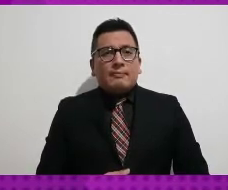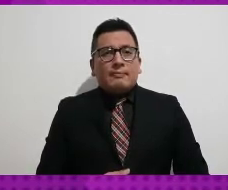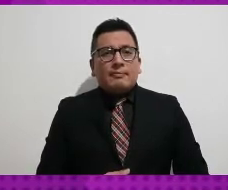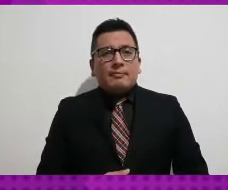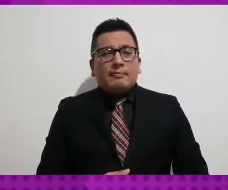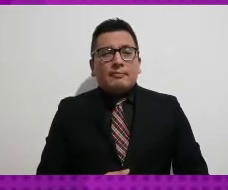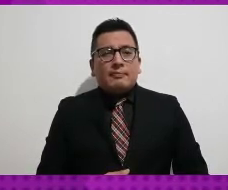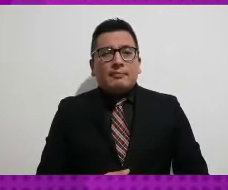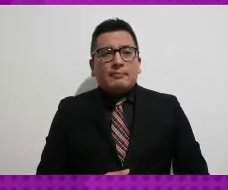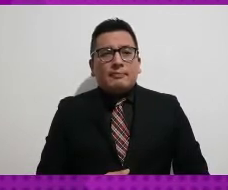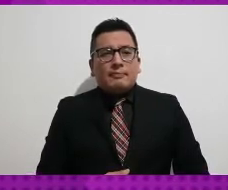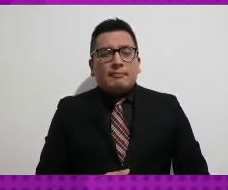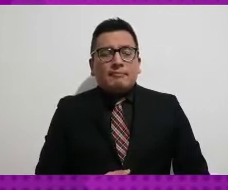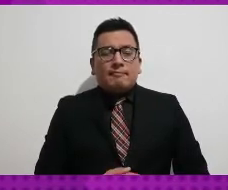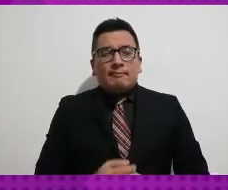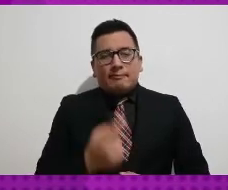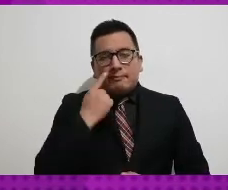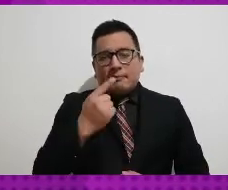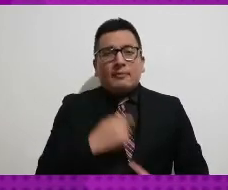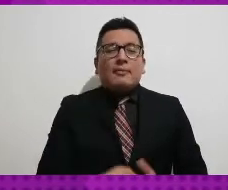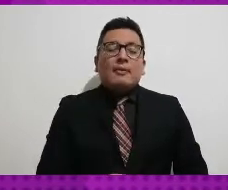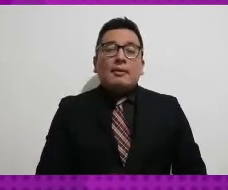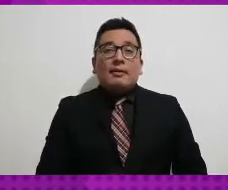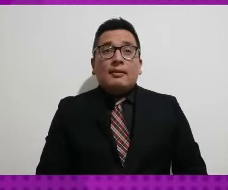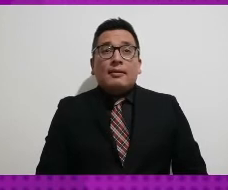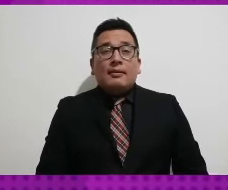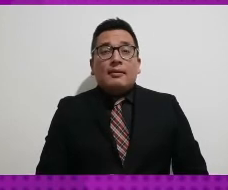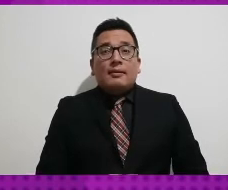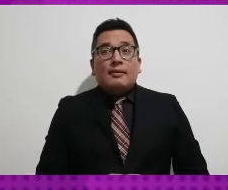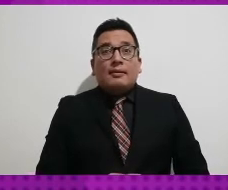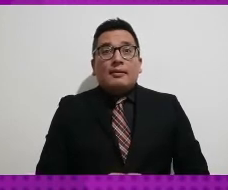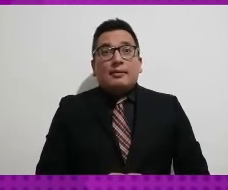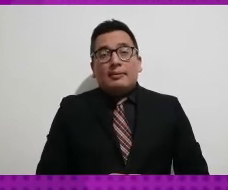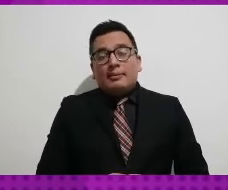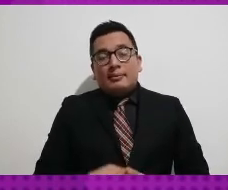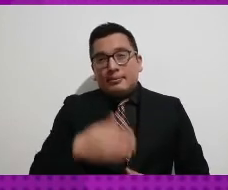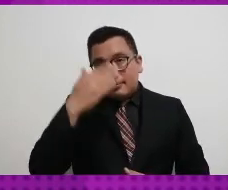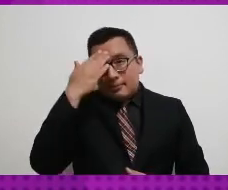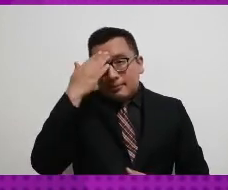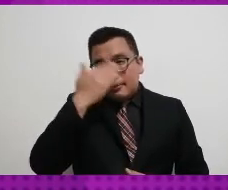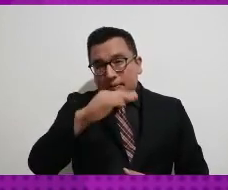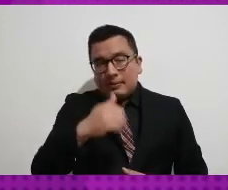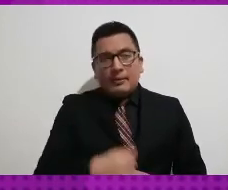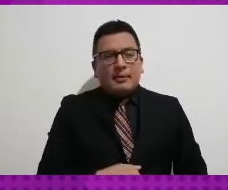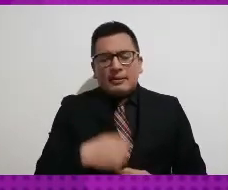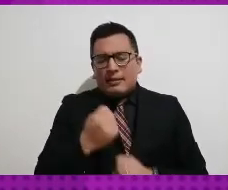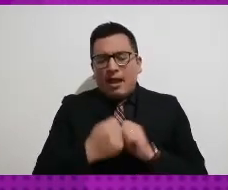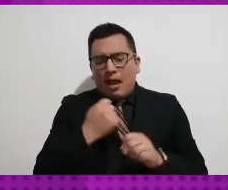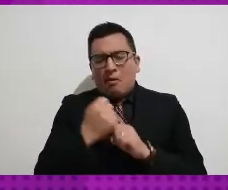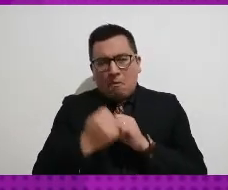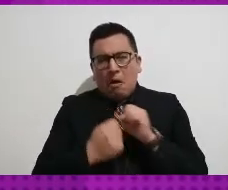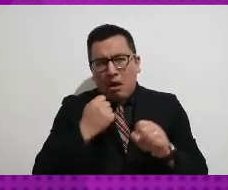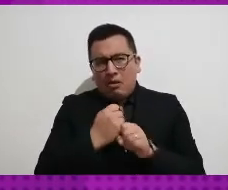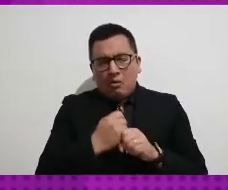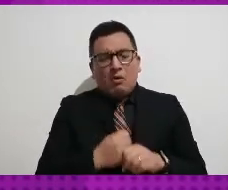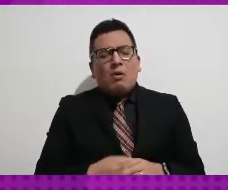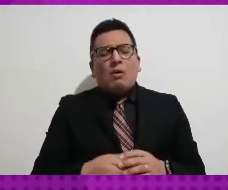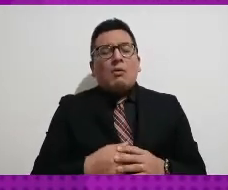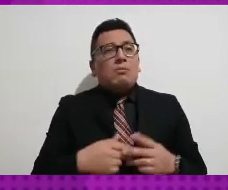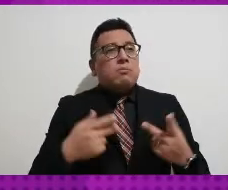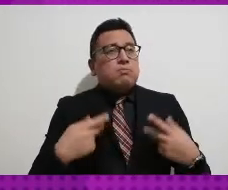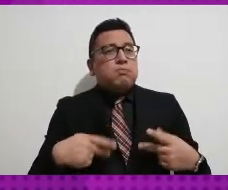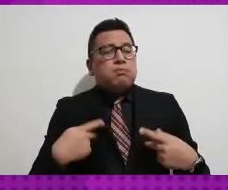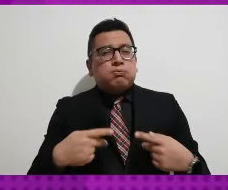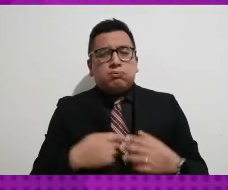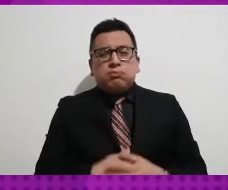siga llamando. Entonces, estos casos inclusive hay periodos, y creo que se dan prácticamente cada año, en que los ciudadanos acuden a